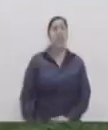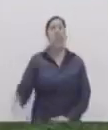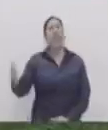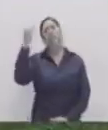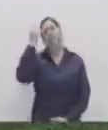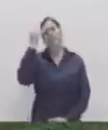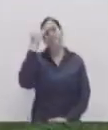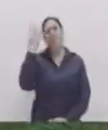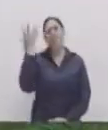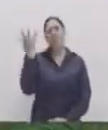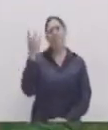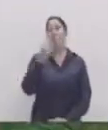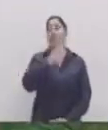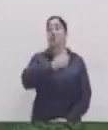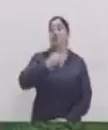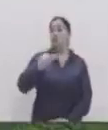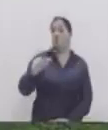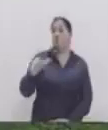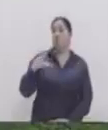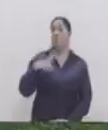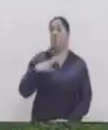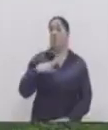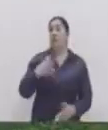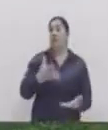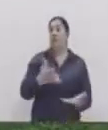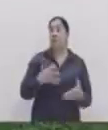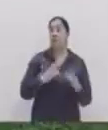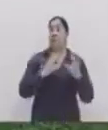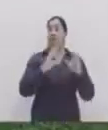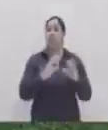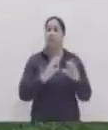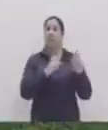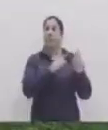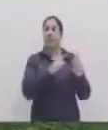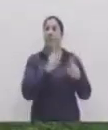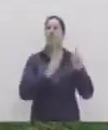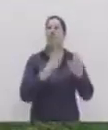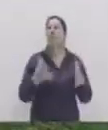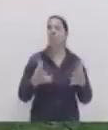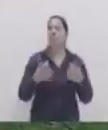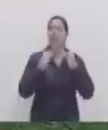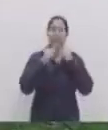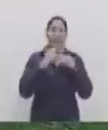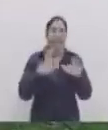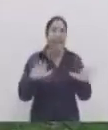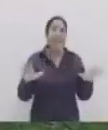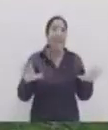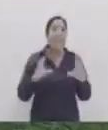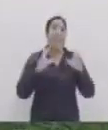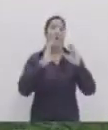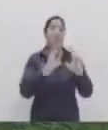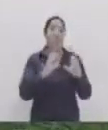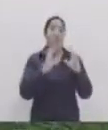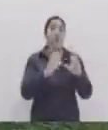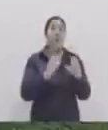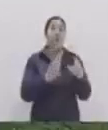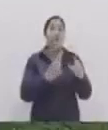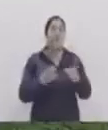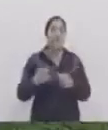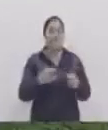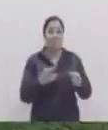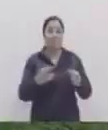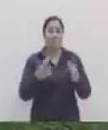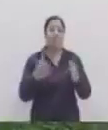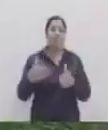agua. Sabemos que el agua tiene guardianes, entre ellos están los animales que cuidan